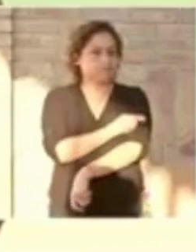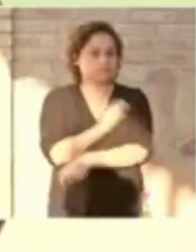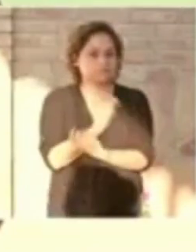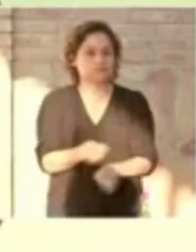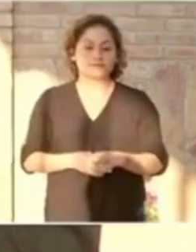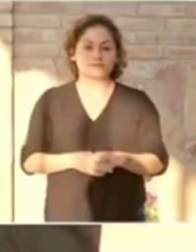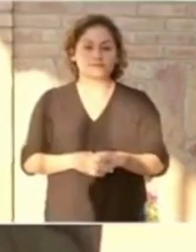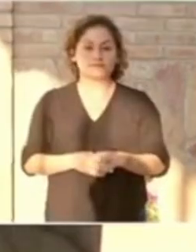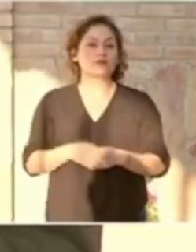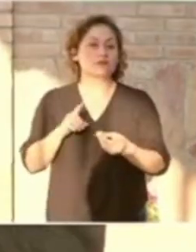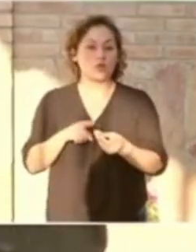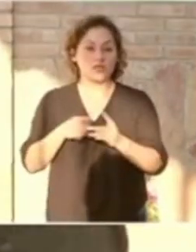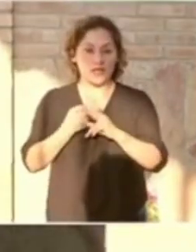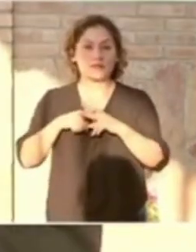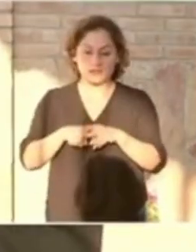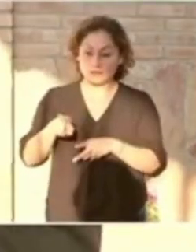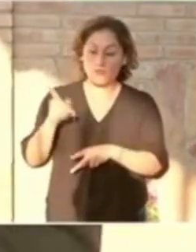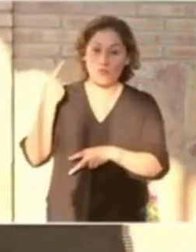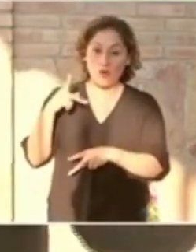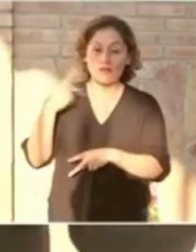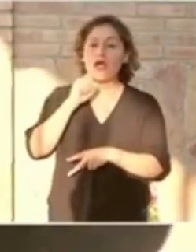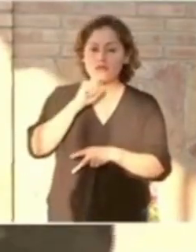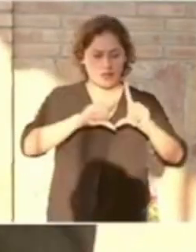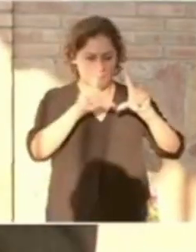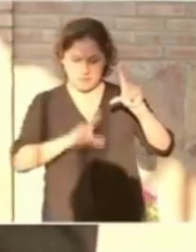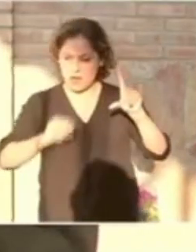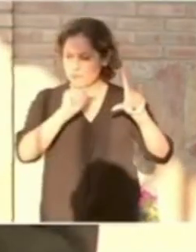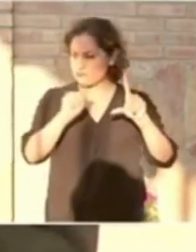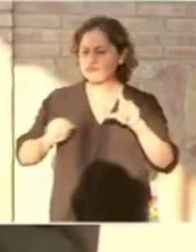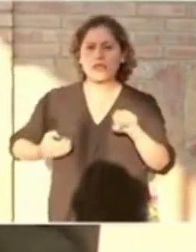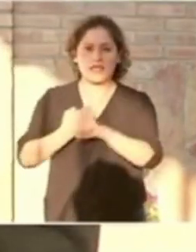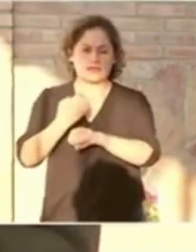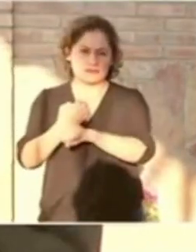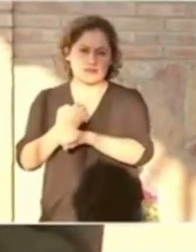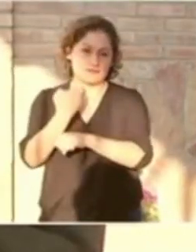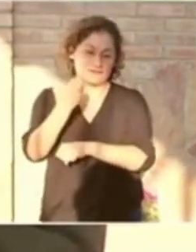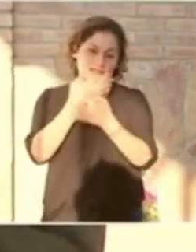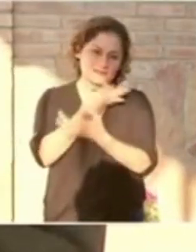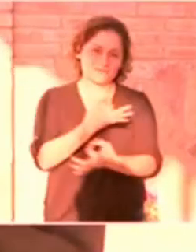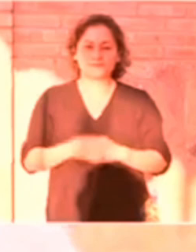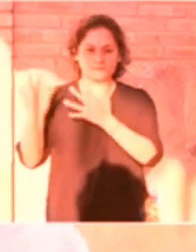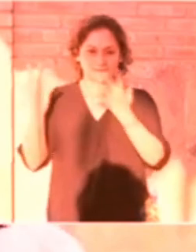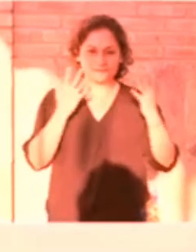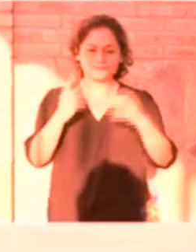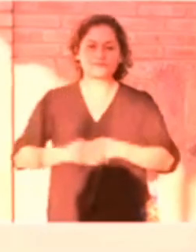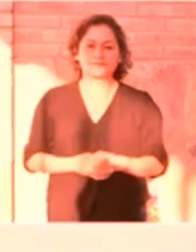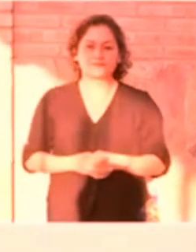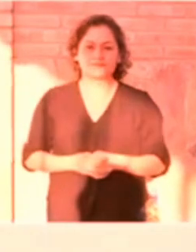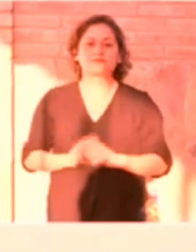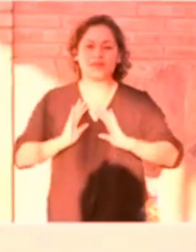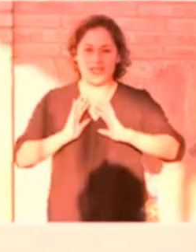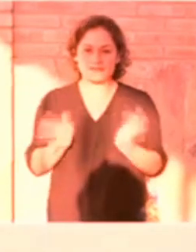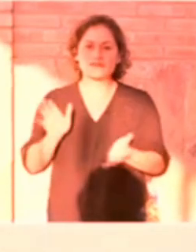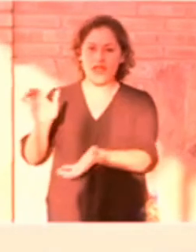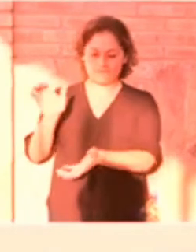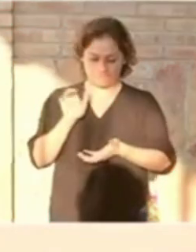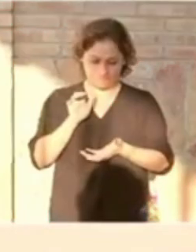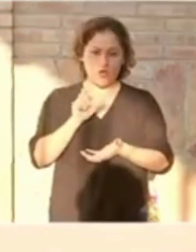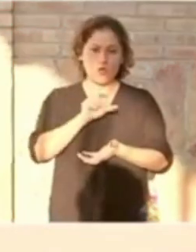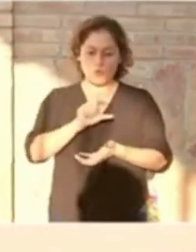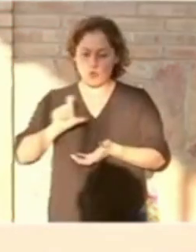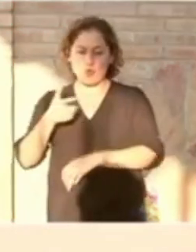adultos mayores en Puebla y en todos los estados. Entonces, es la información que puedo proporcionarles. Van a haber las dosis